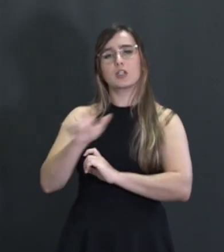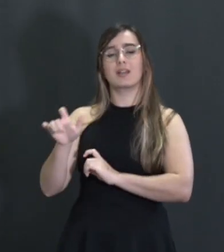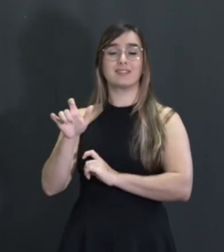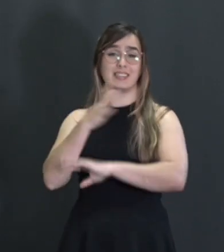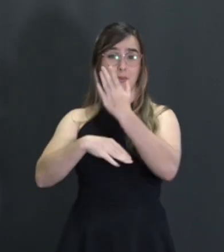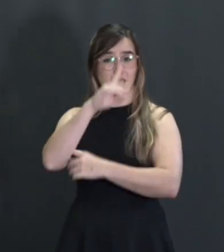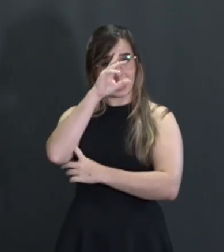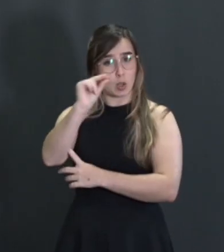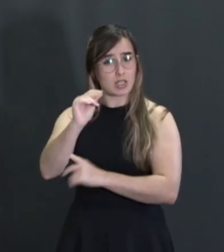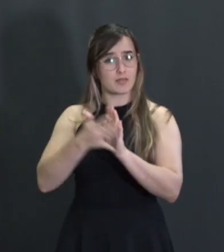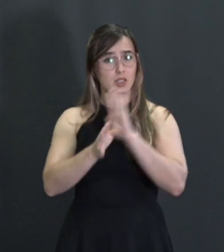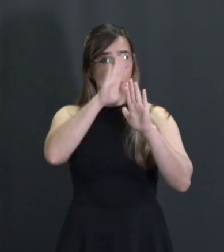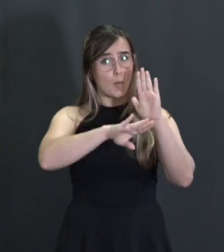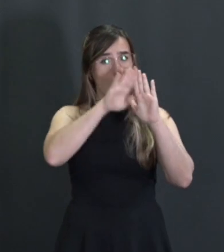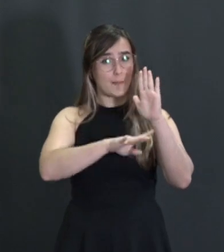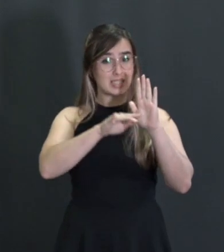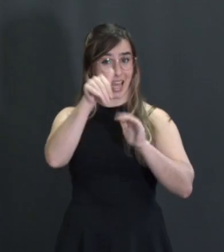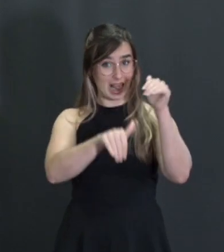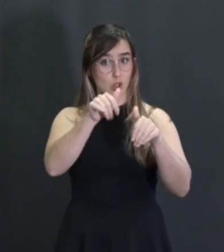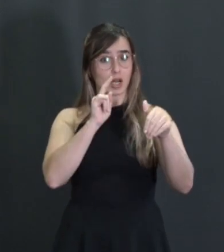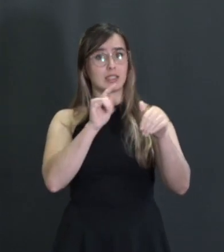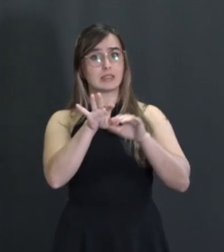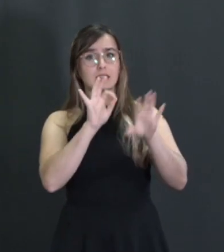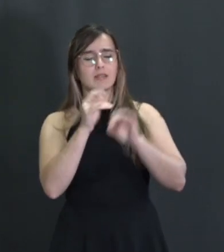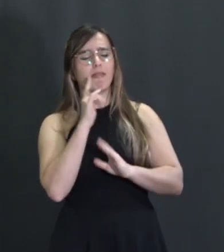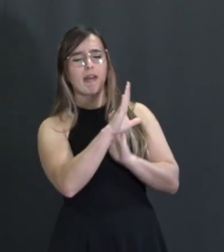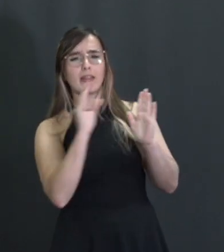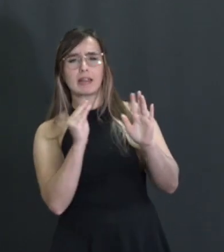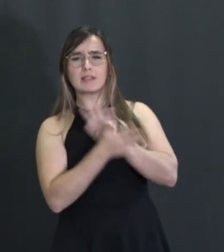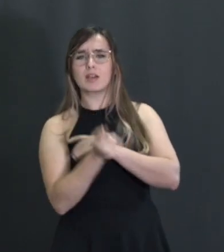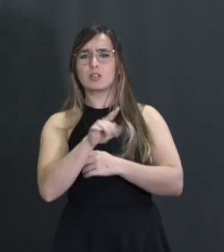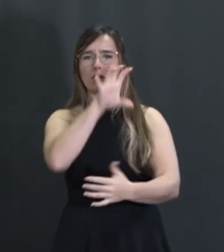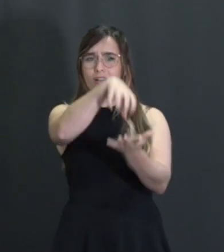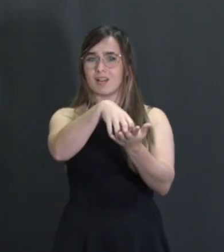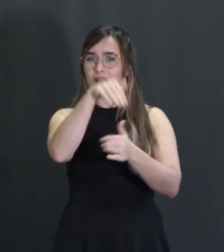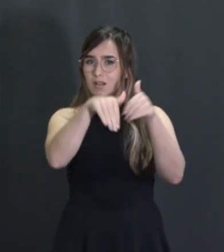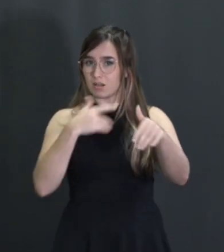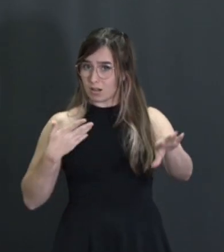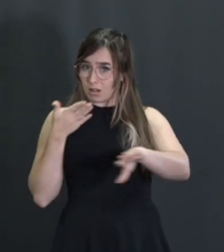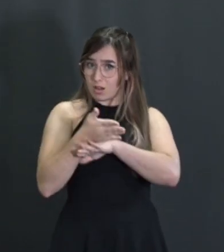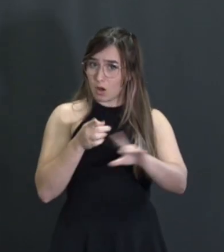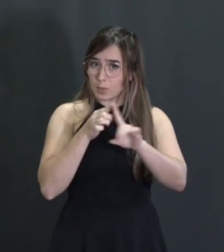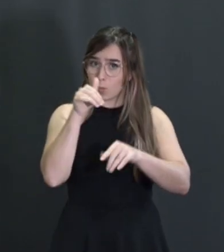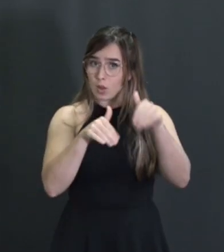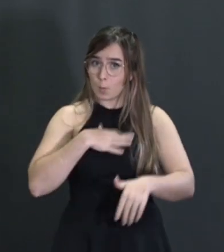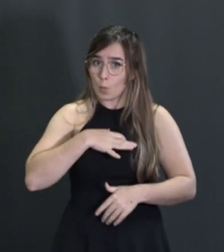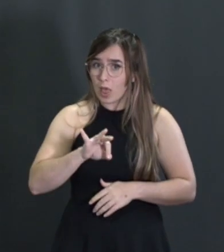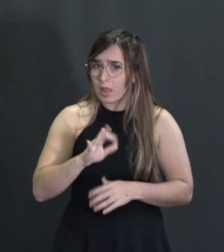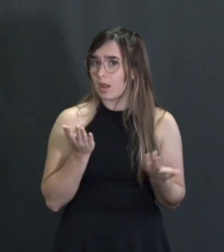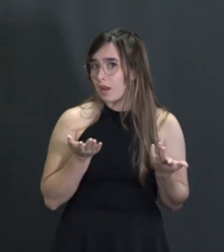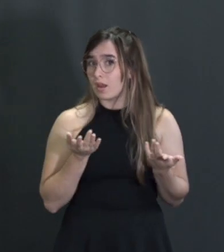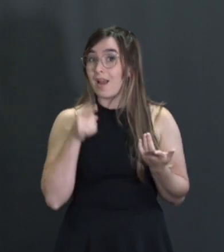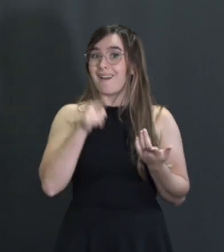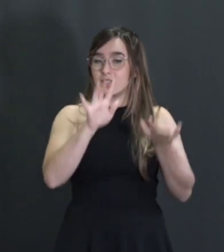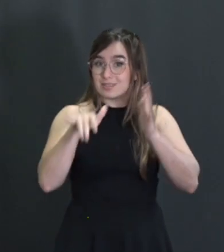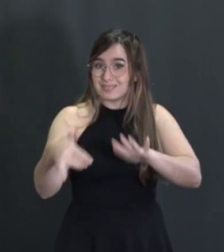electorales, puede ir a un colegio electoral a votar. O sea, el desafío es ese, porque el